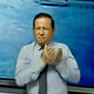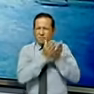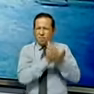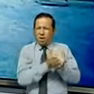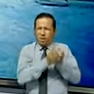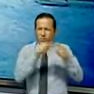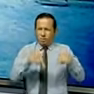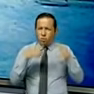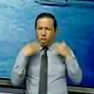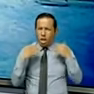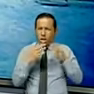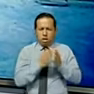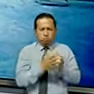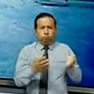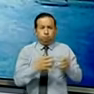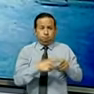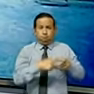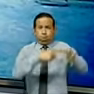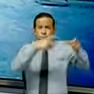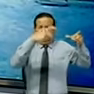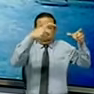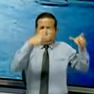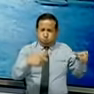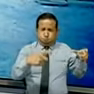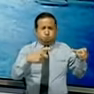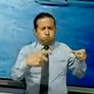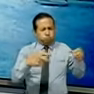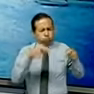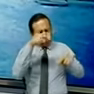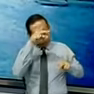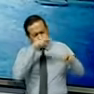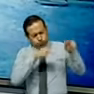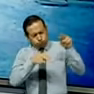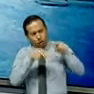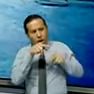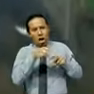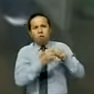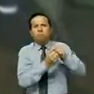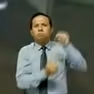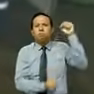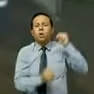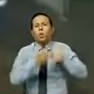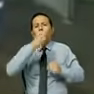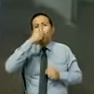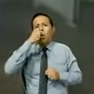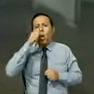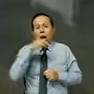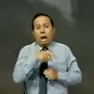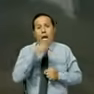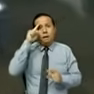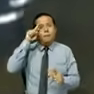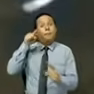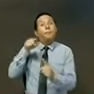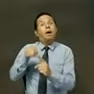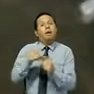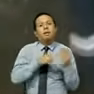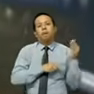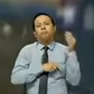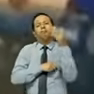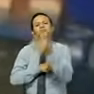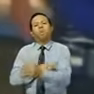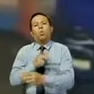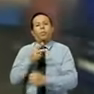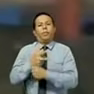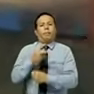de Guayaquil. El alcaloide iba a ser trasladado a Guatemala. Al abrir este contenedor en el terminal portuario